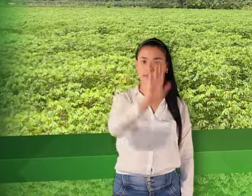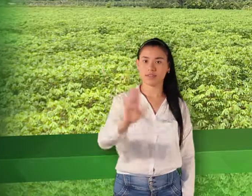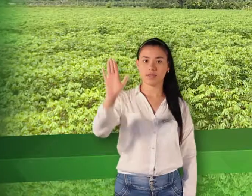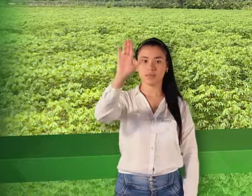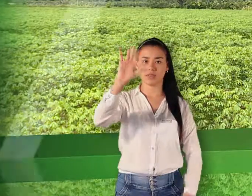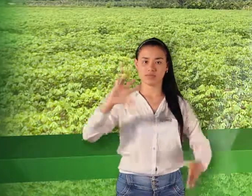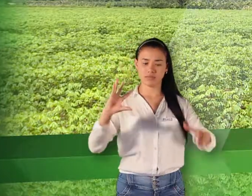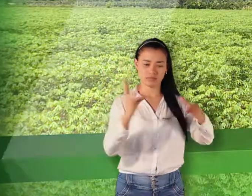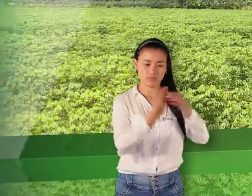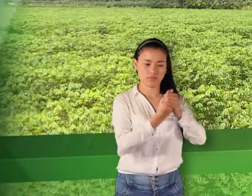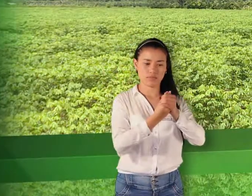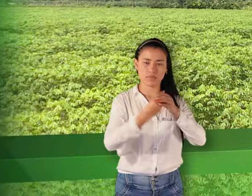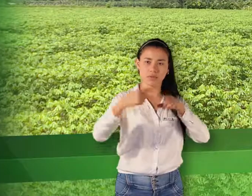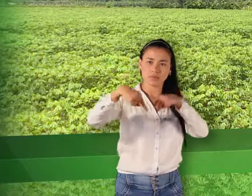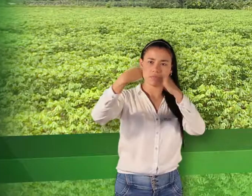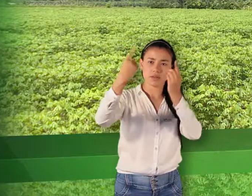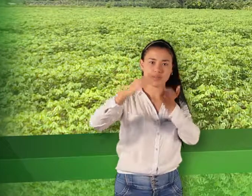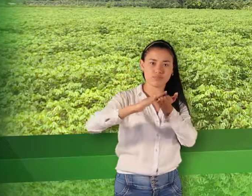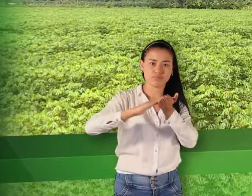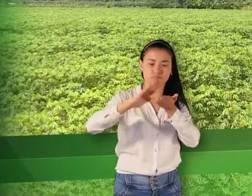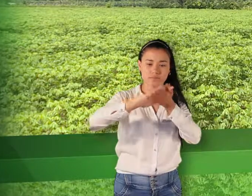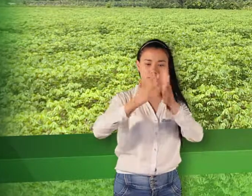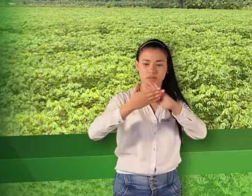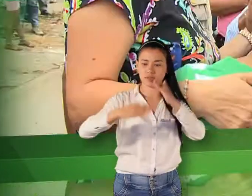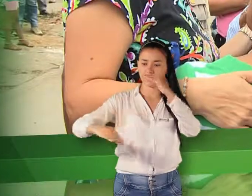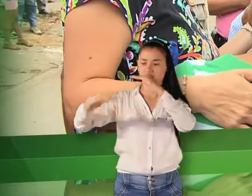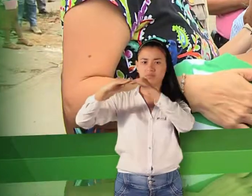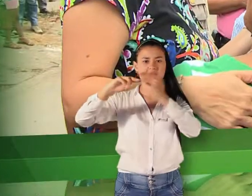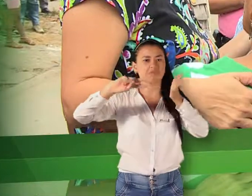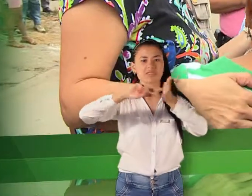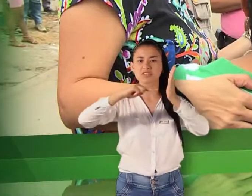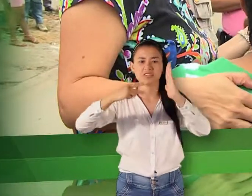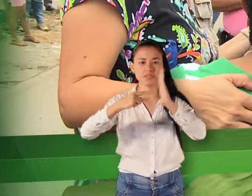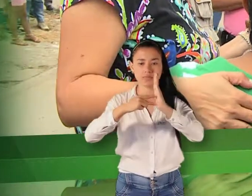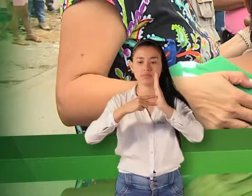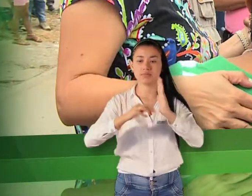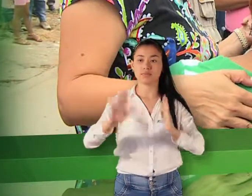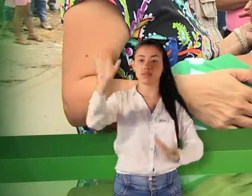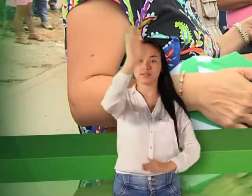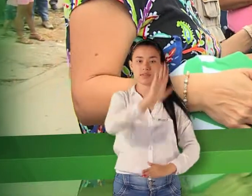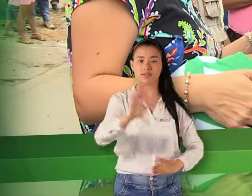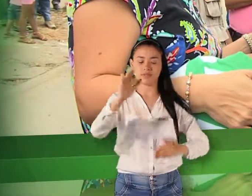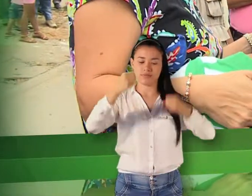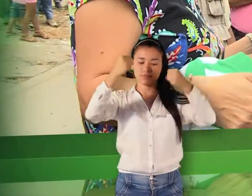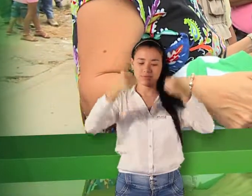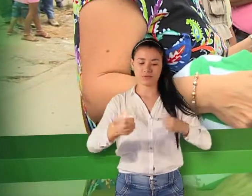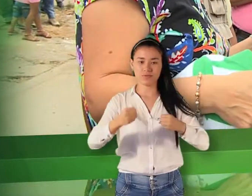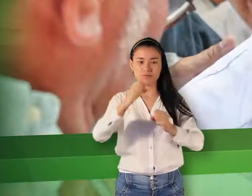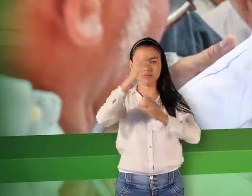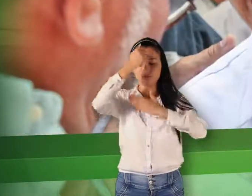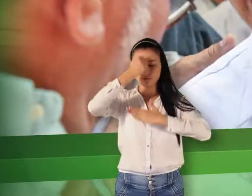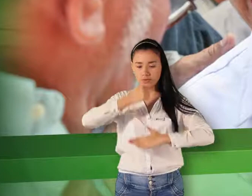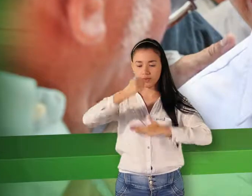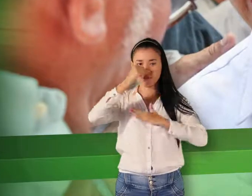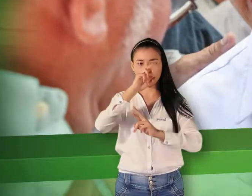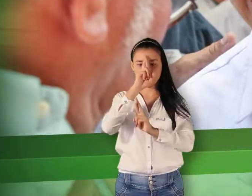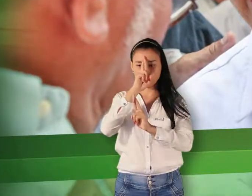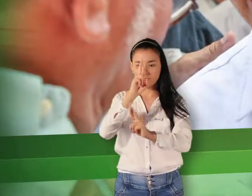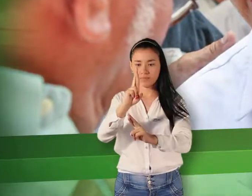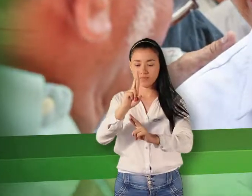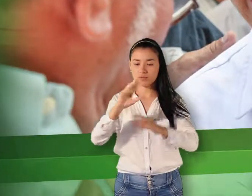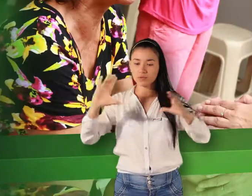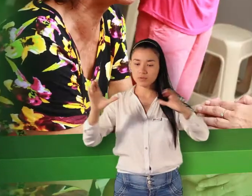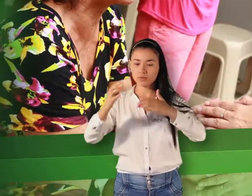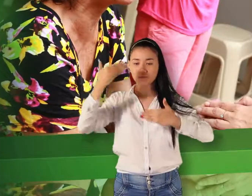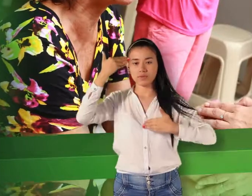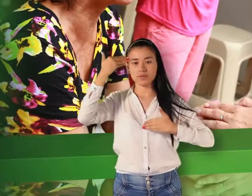Un departamento incluyente, reconciliado y equitativo significa un departamento seguro, tolerante,